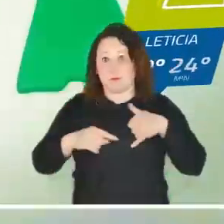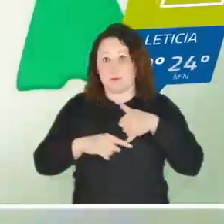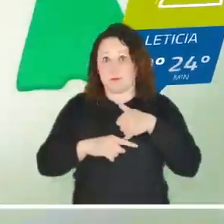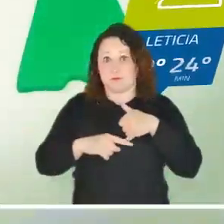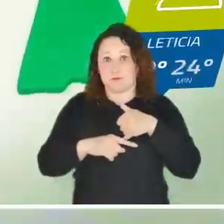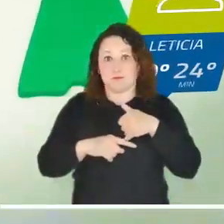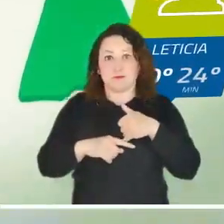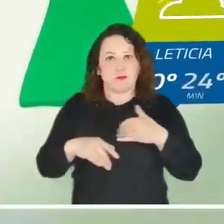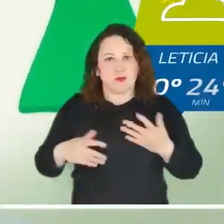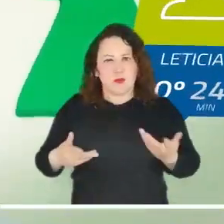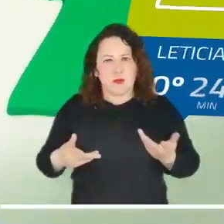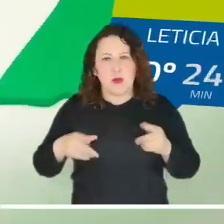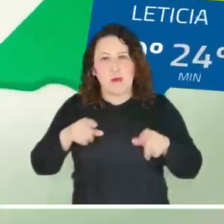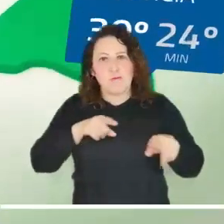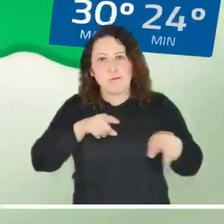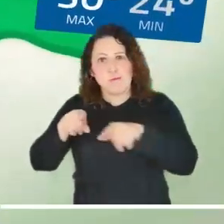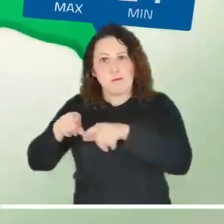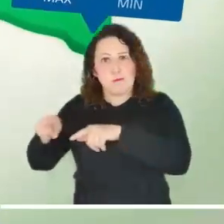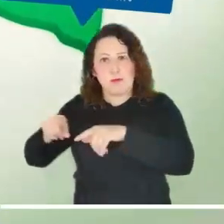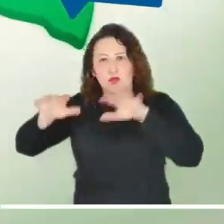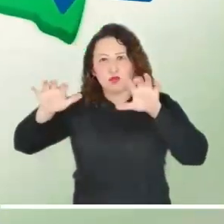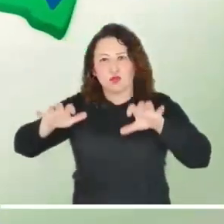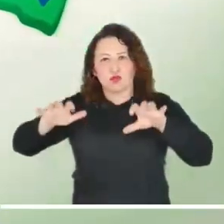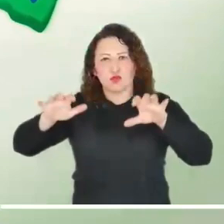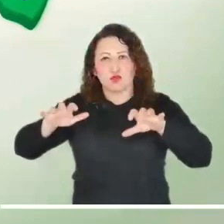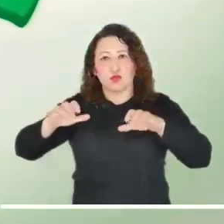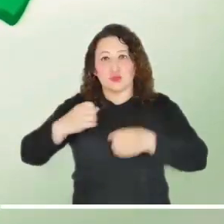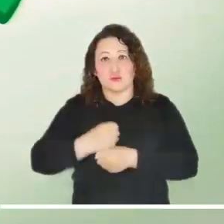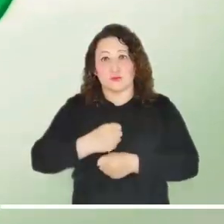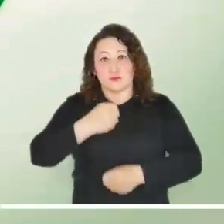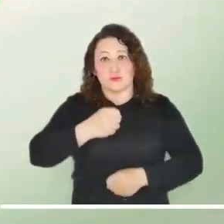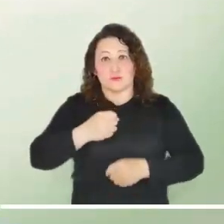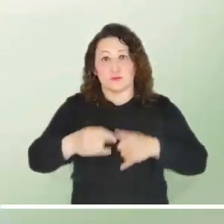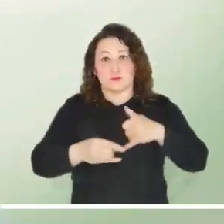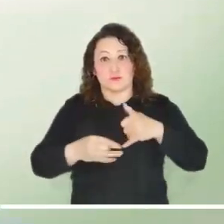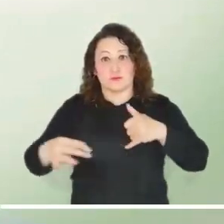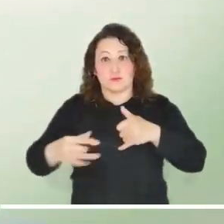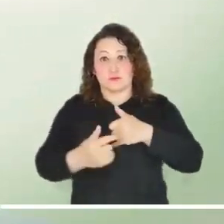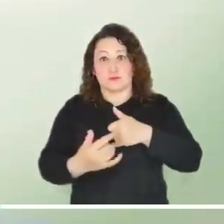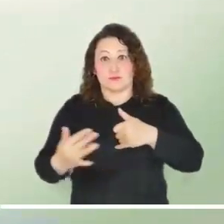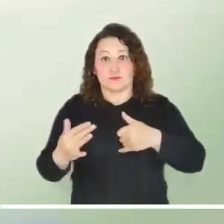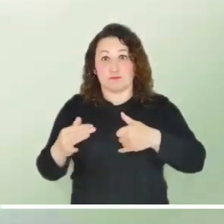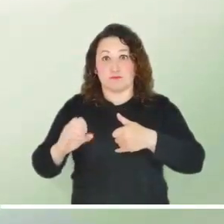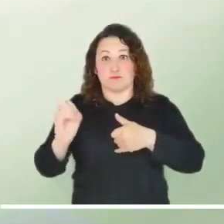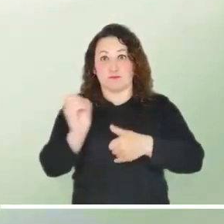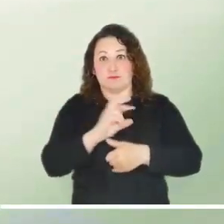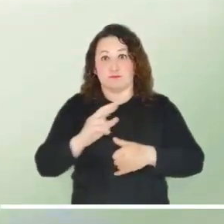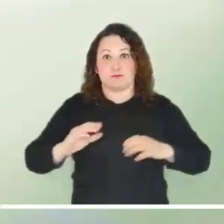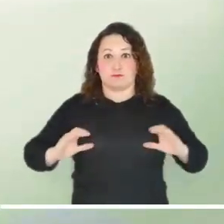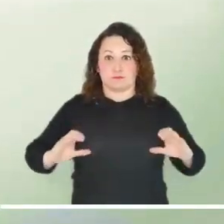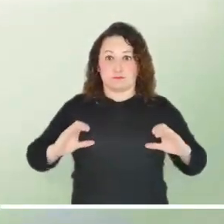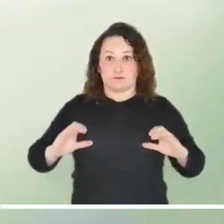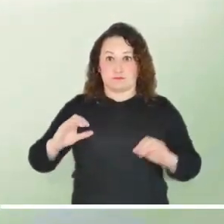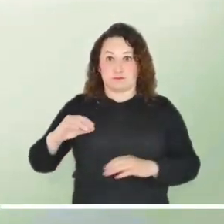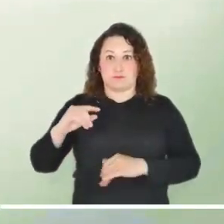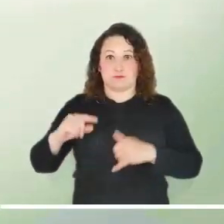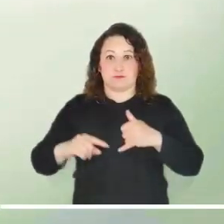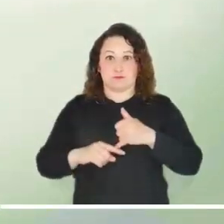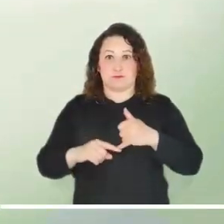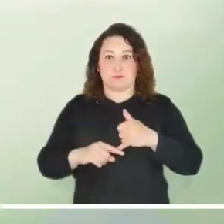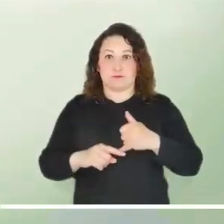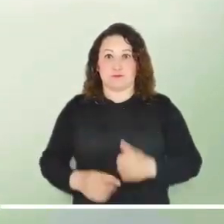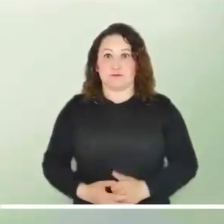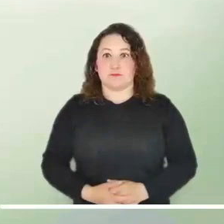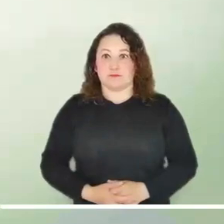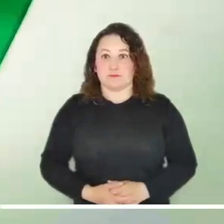Arauca. Visitemos ahora la Amazonía, que promete puntos lluviosos sobre Vaupés, Guainía, Guaviare y